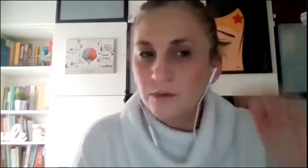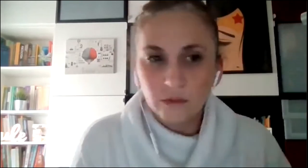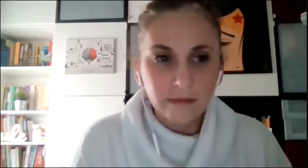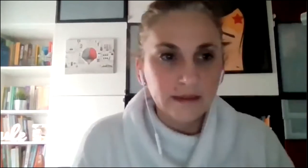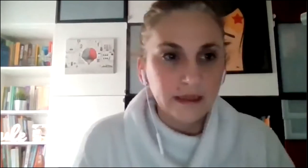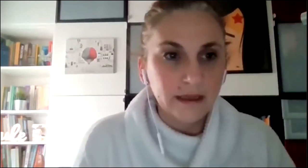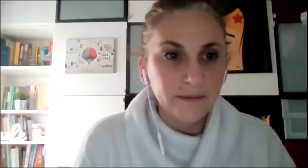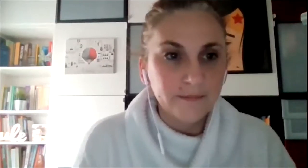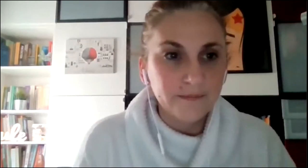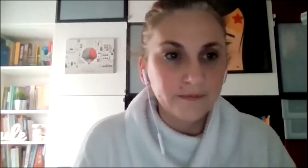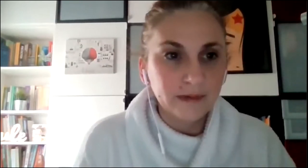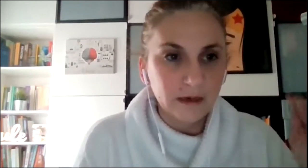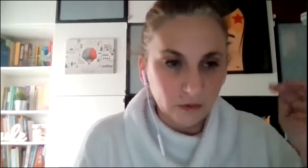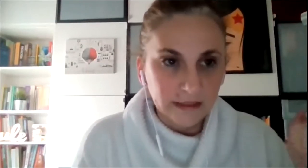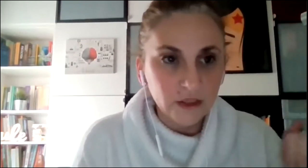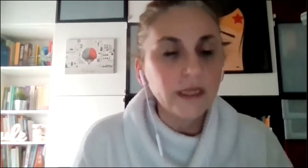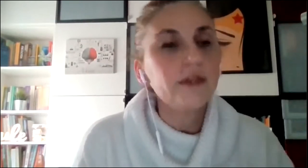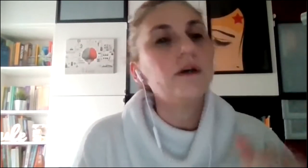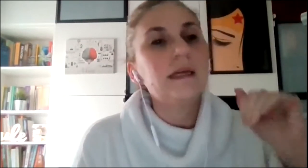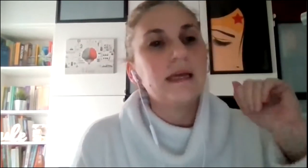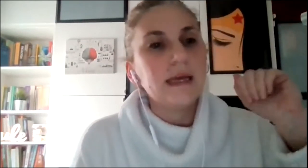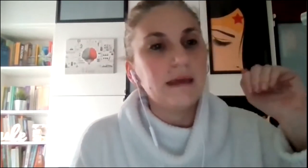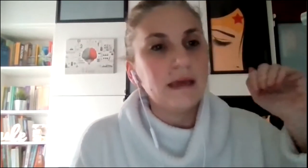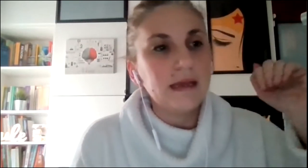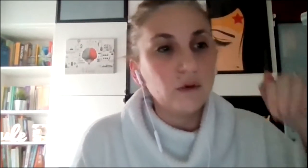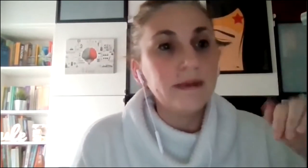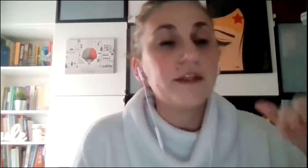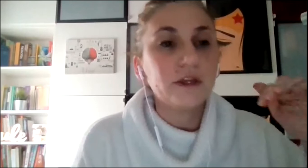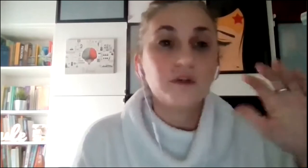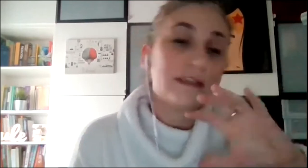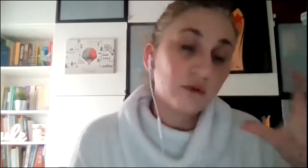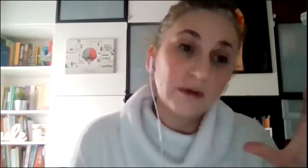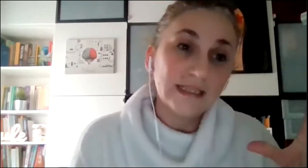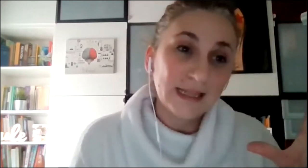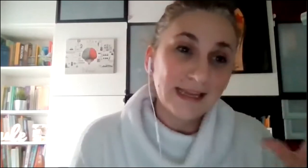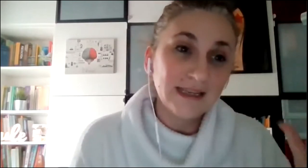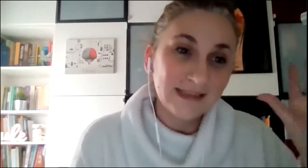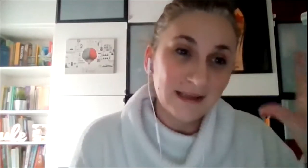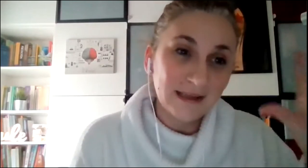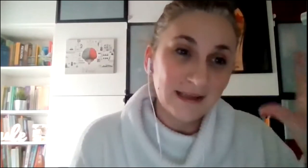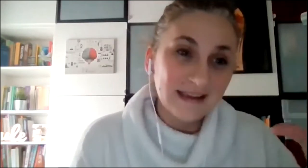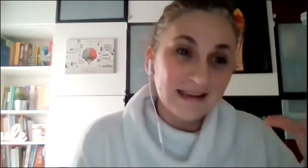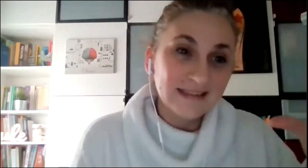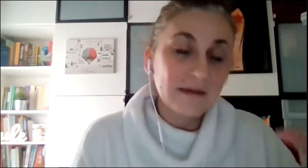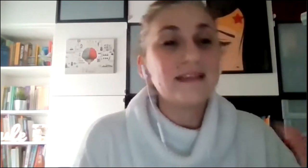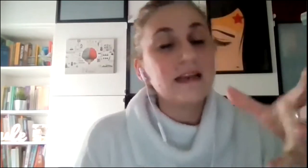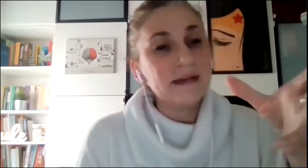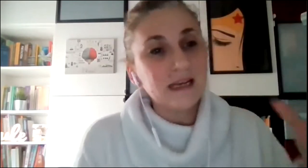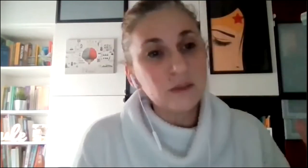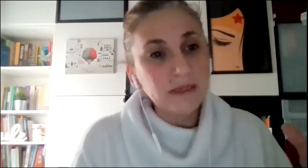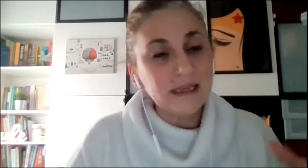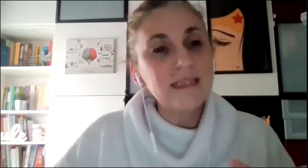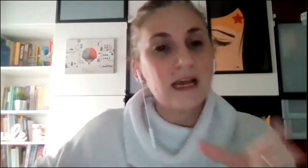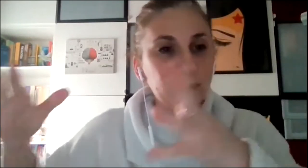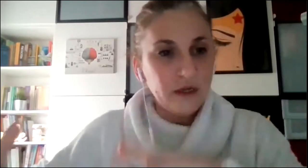bajan el volumen del sonido, la iluminación no está a oscuras el cine, están abiertas